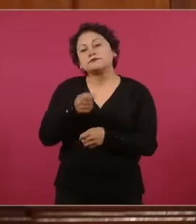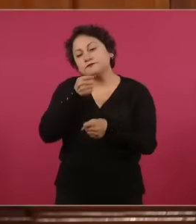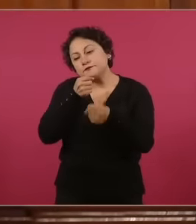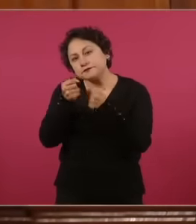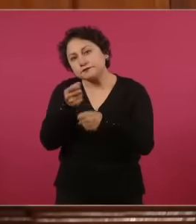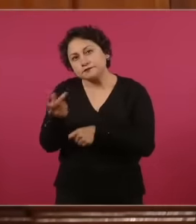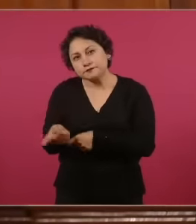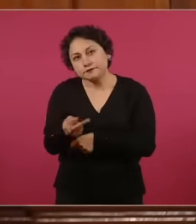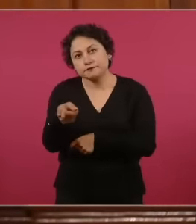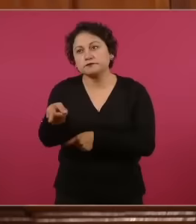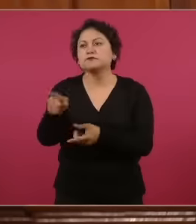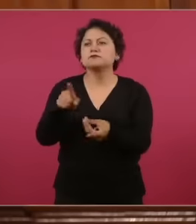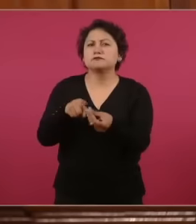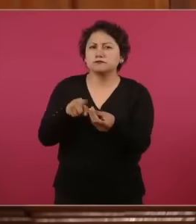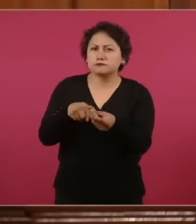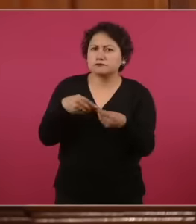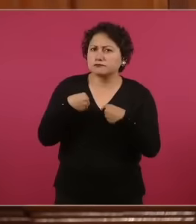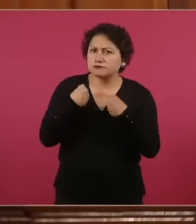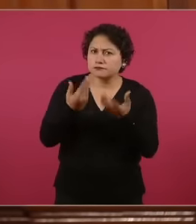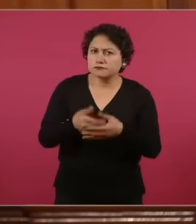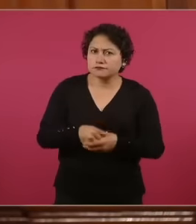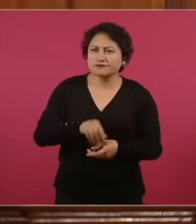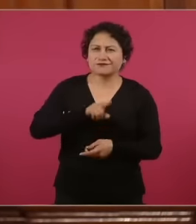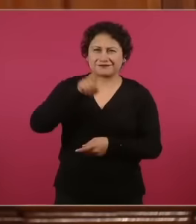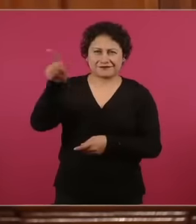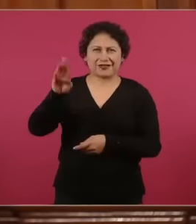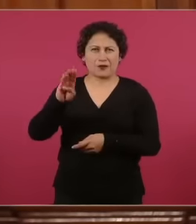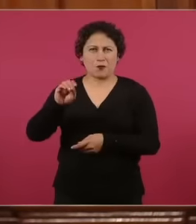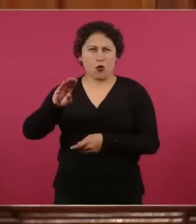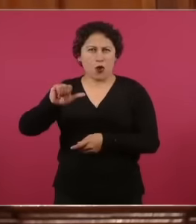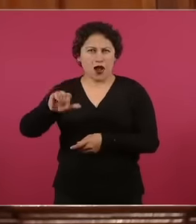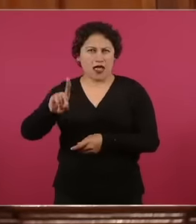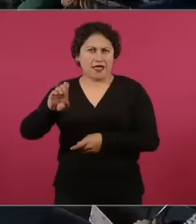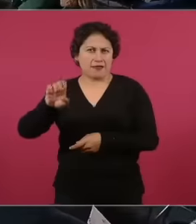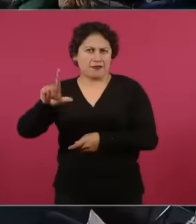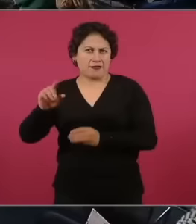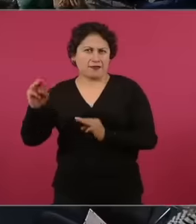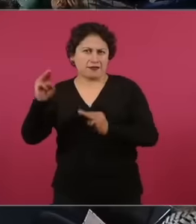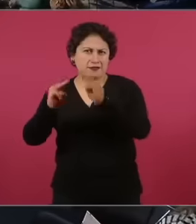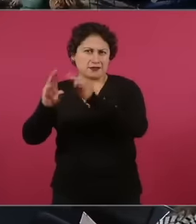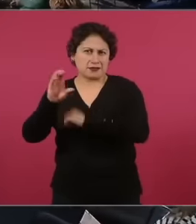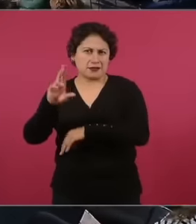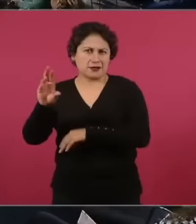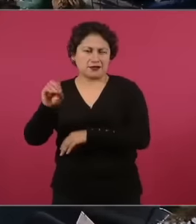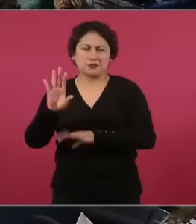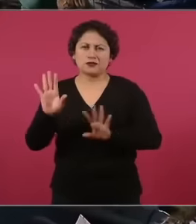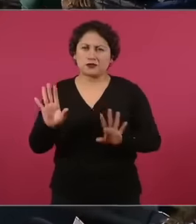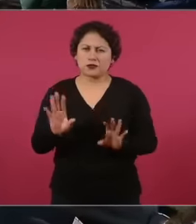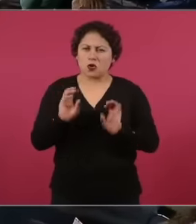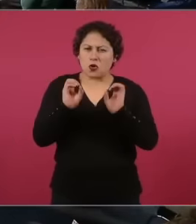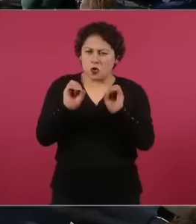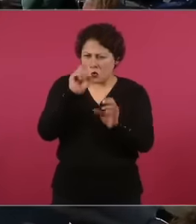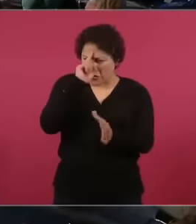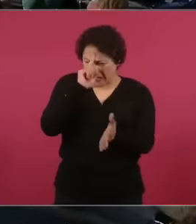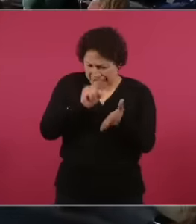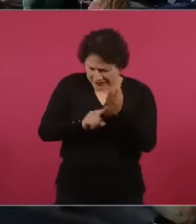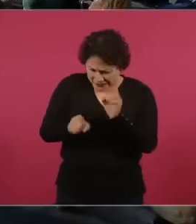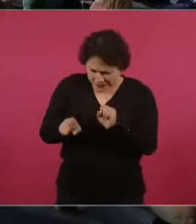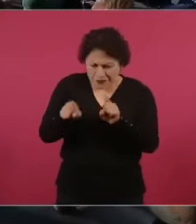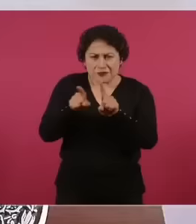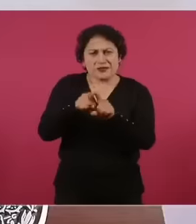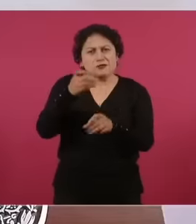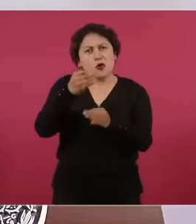¿no? O creo que aquí aparece también un fierrero. O